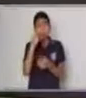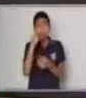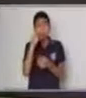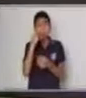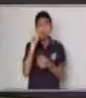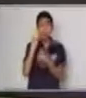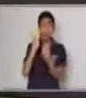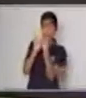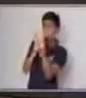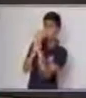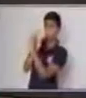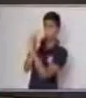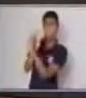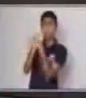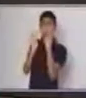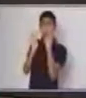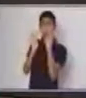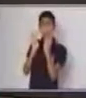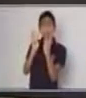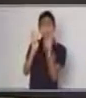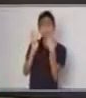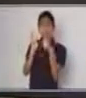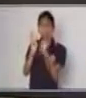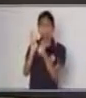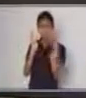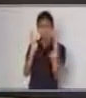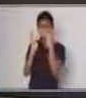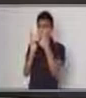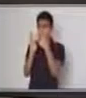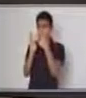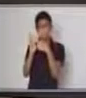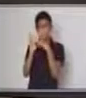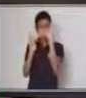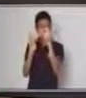que cumple es el 5.